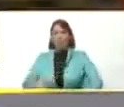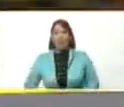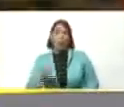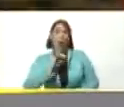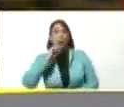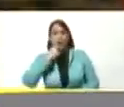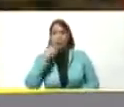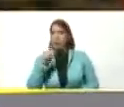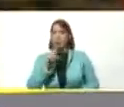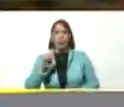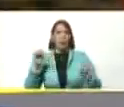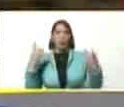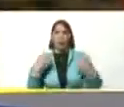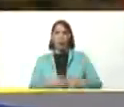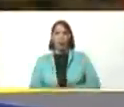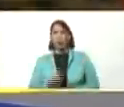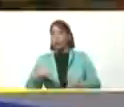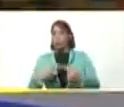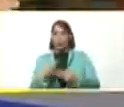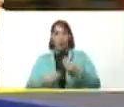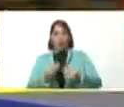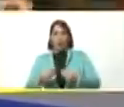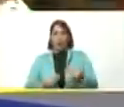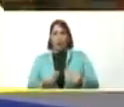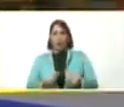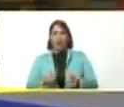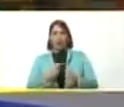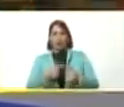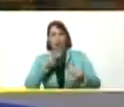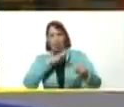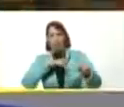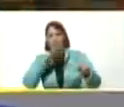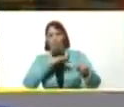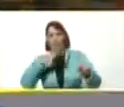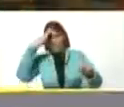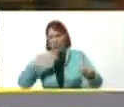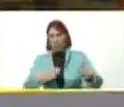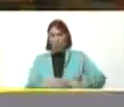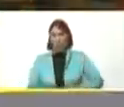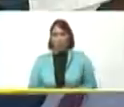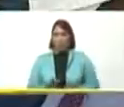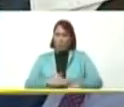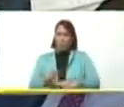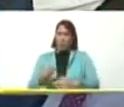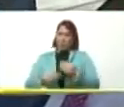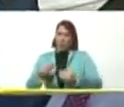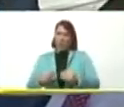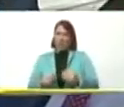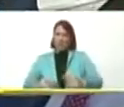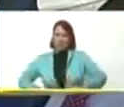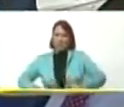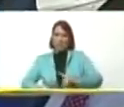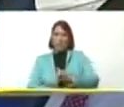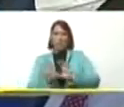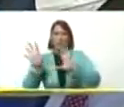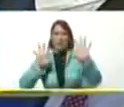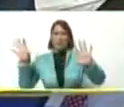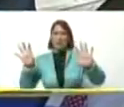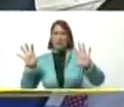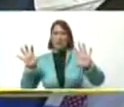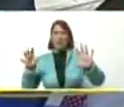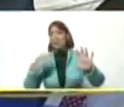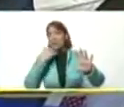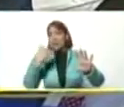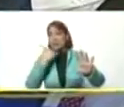lo logra, ni lo logrará. Por eso le monta provocaciones militares. Por eso hace intriga a los países alrededor de